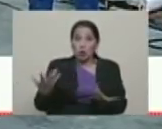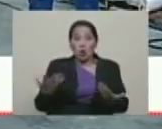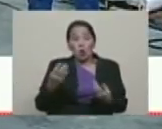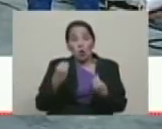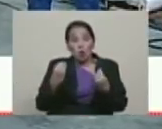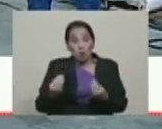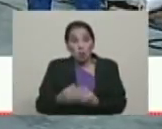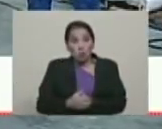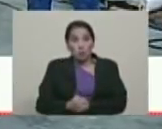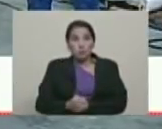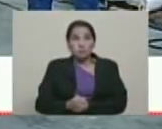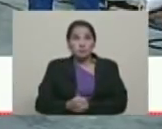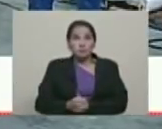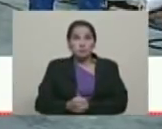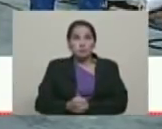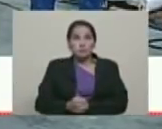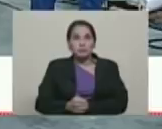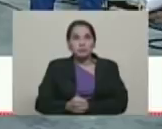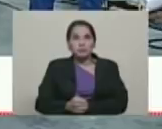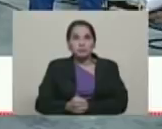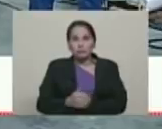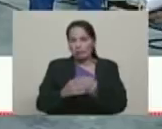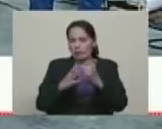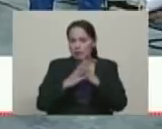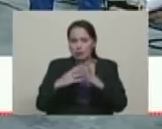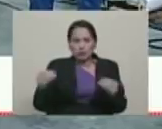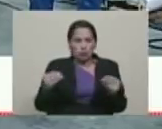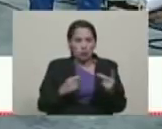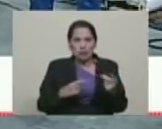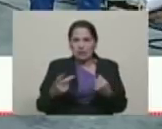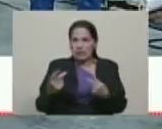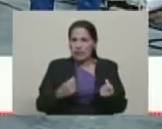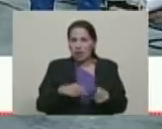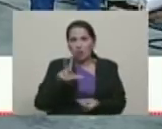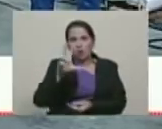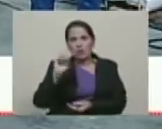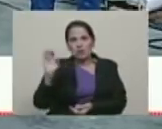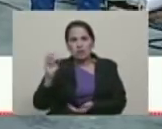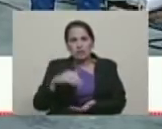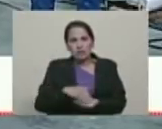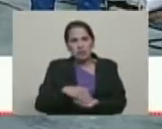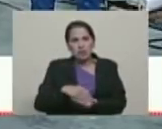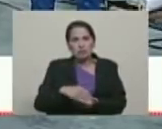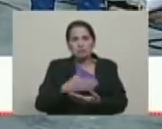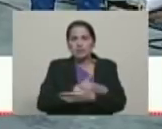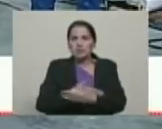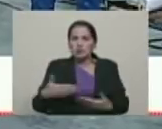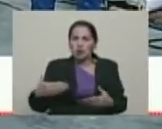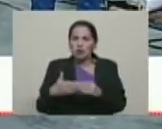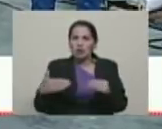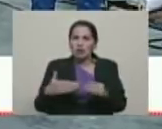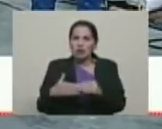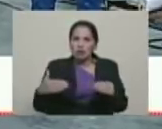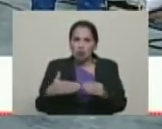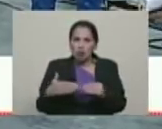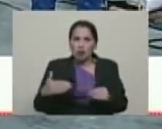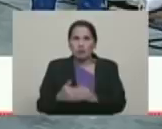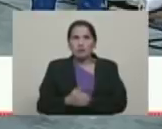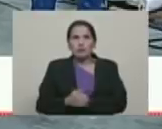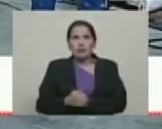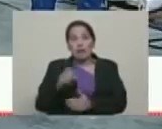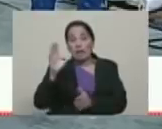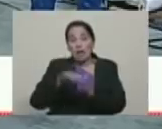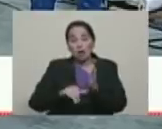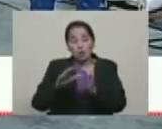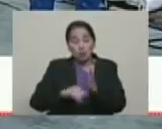y unilaterales. Todo el dinero, los 30.000 millones de dólares que le ha robado al pueblo de Venezuela Donald Trump, le